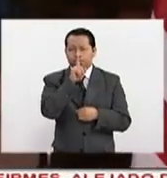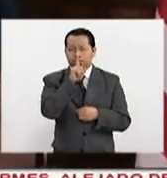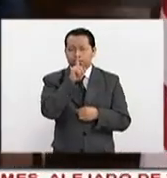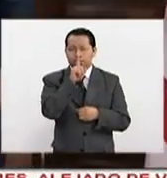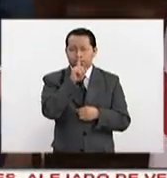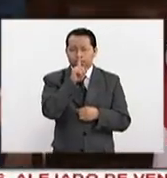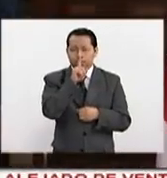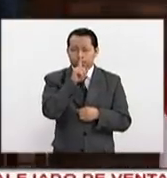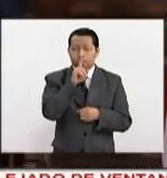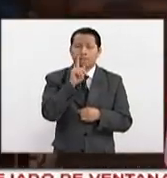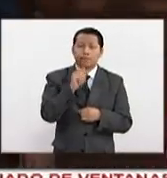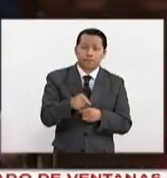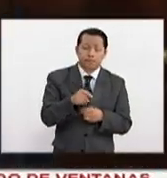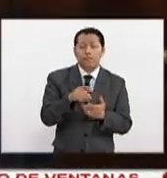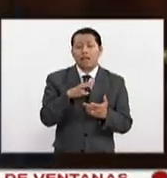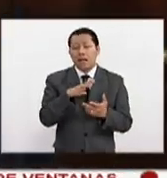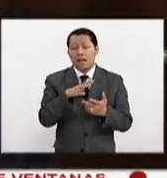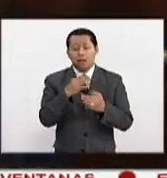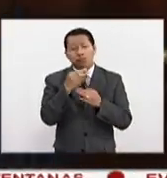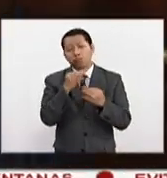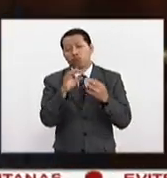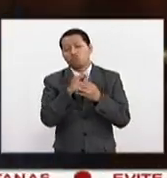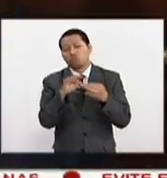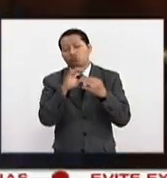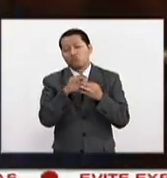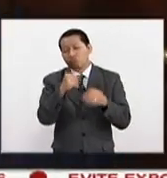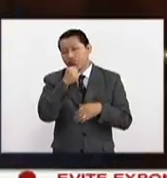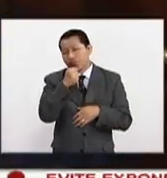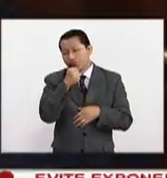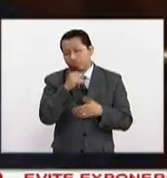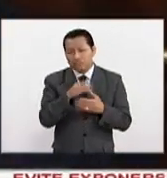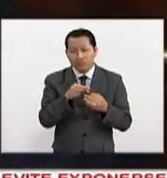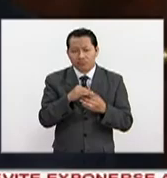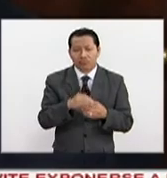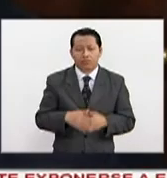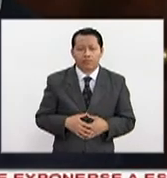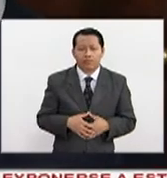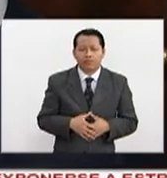mientras realizaba una declaración ante medios de comunicación.